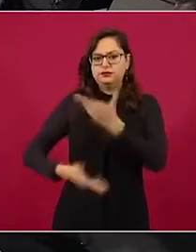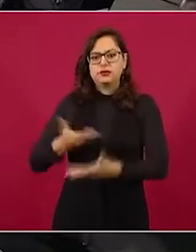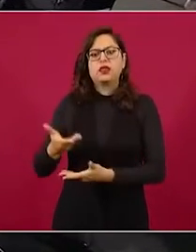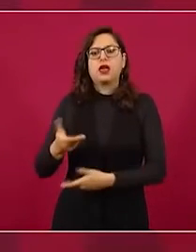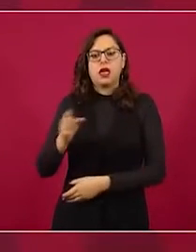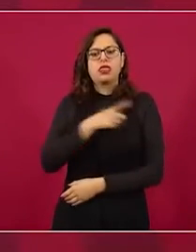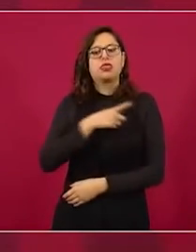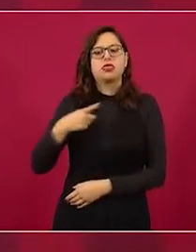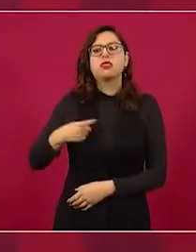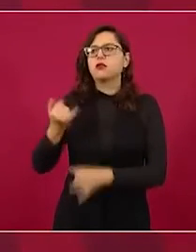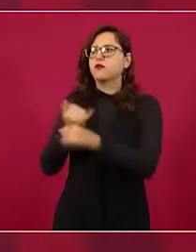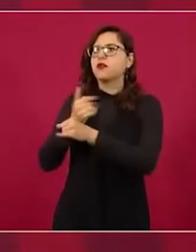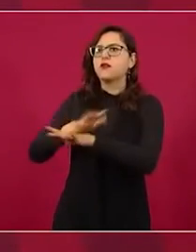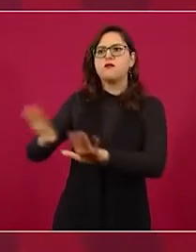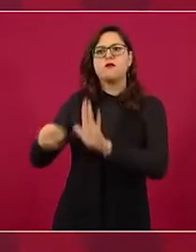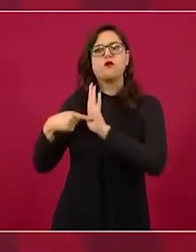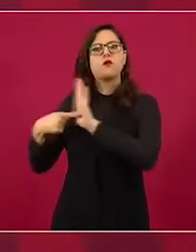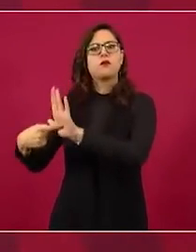Dicen, es que